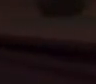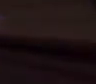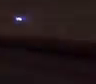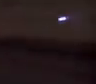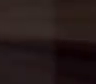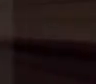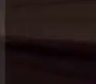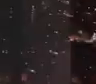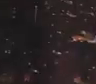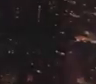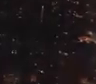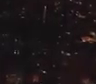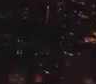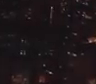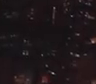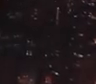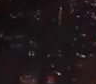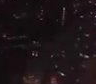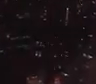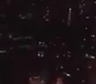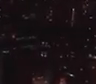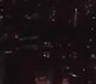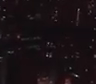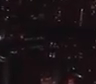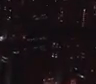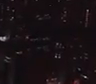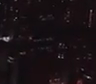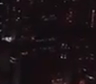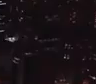RTVC Noticias. Emisión fin de semana.